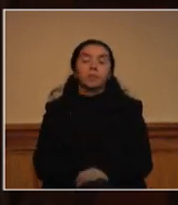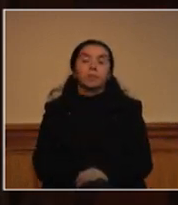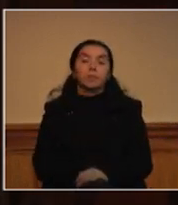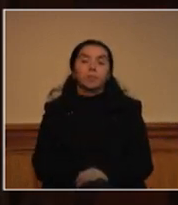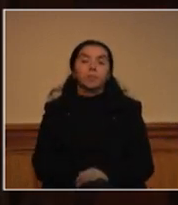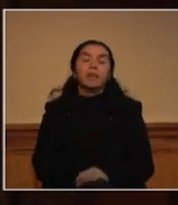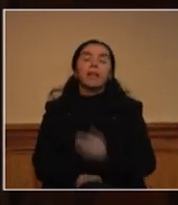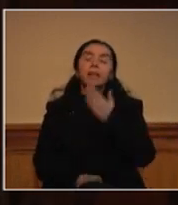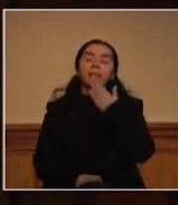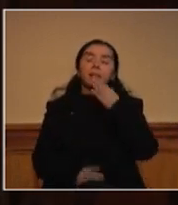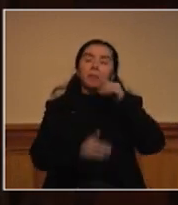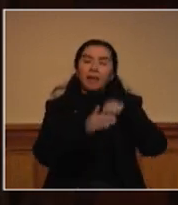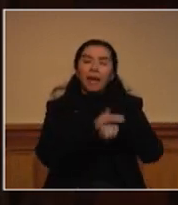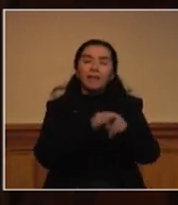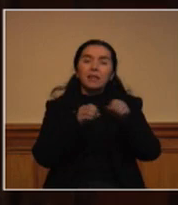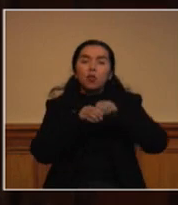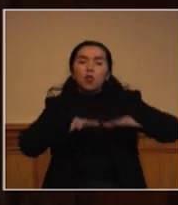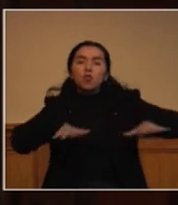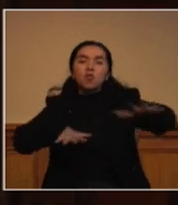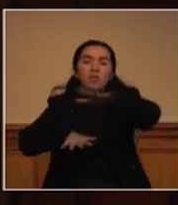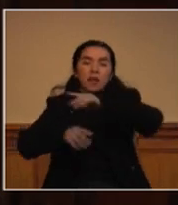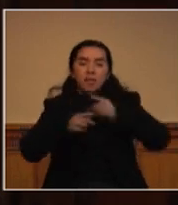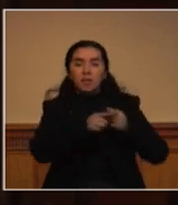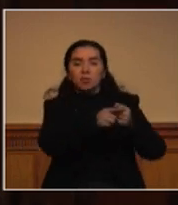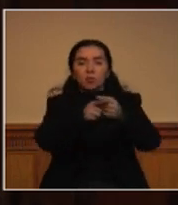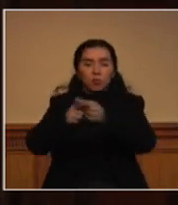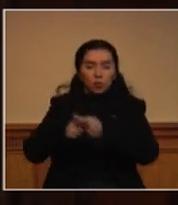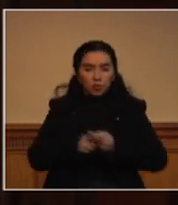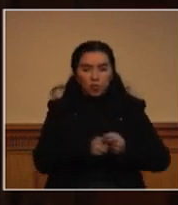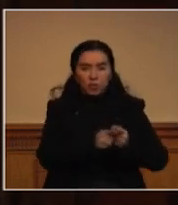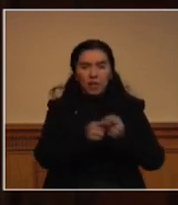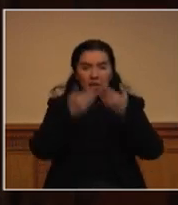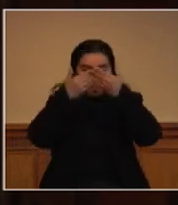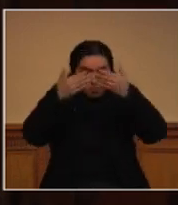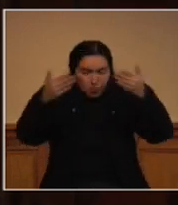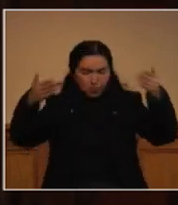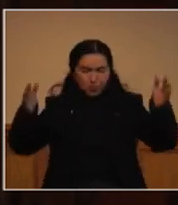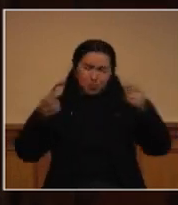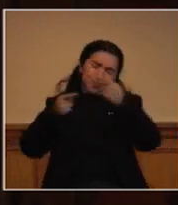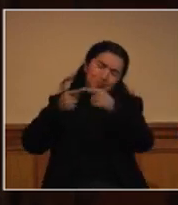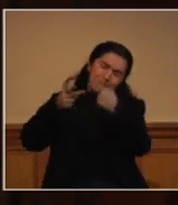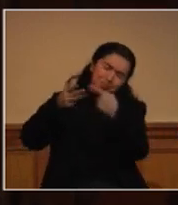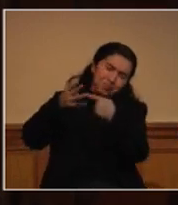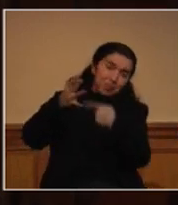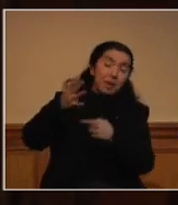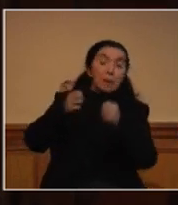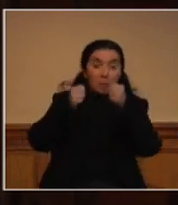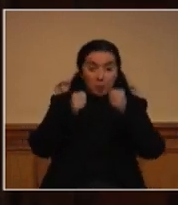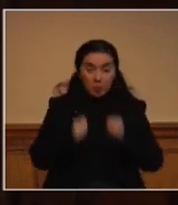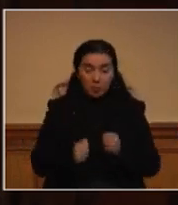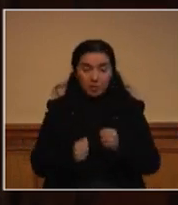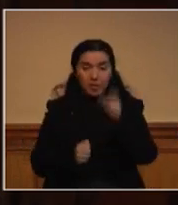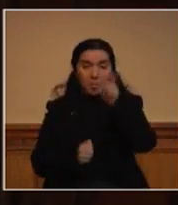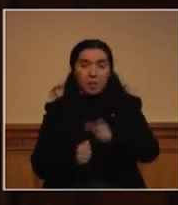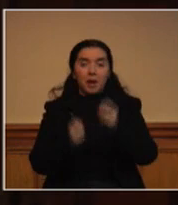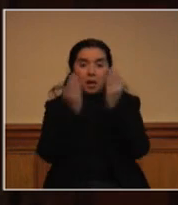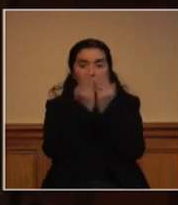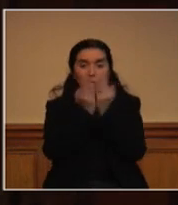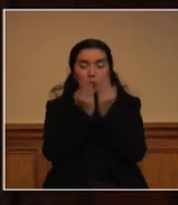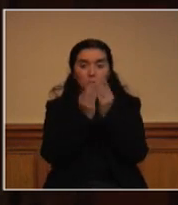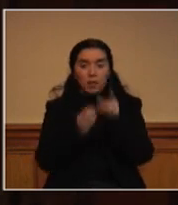el acceso a las redes sociales de comunicación ha abierto numerosas posibilidades para los alumnos